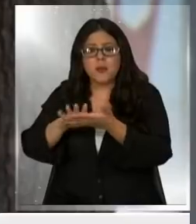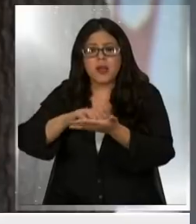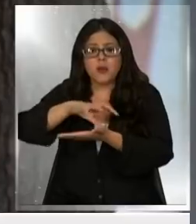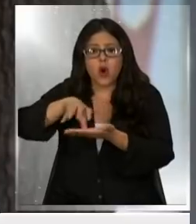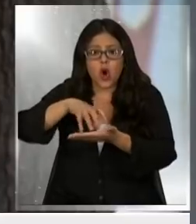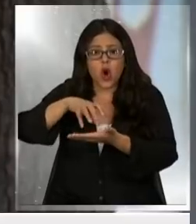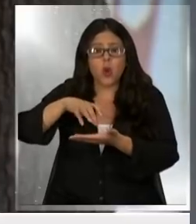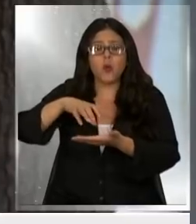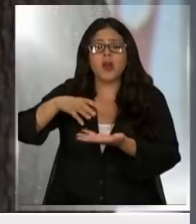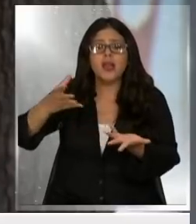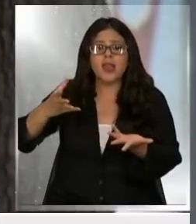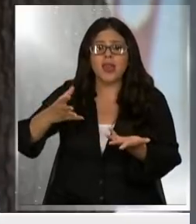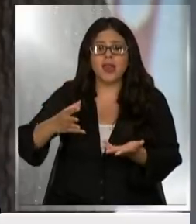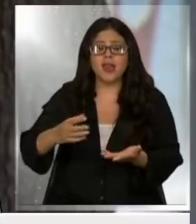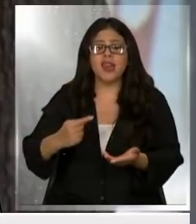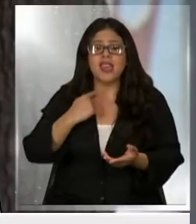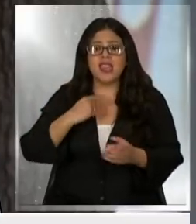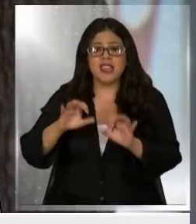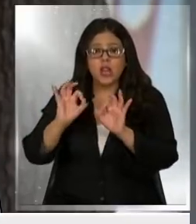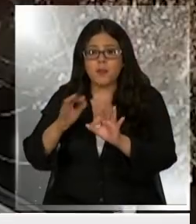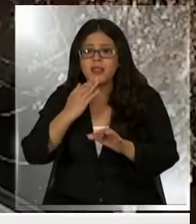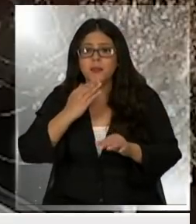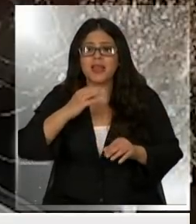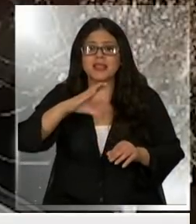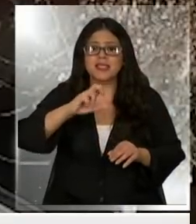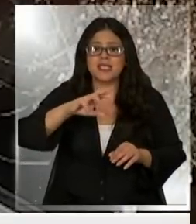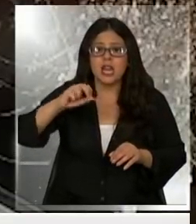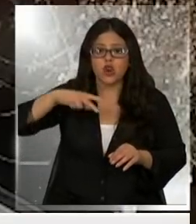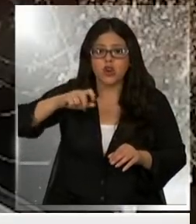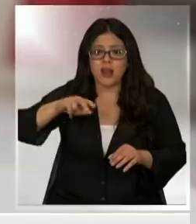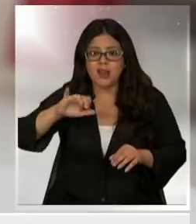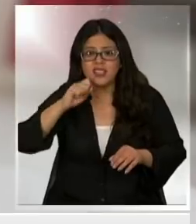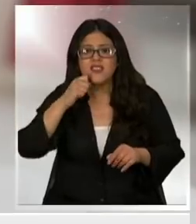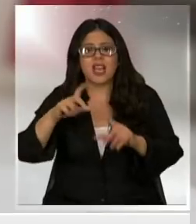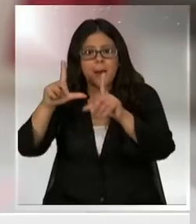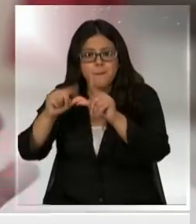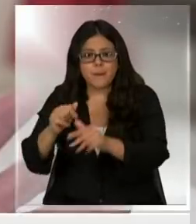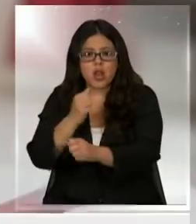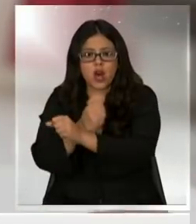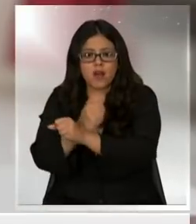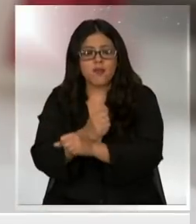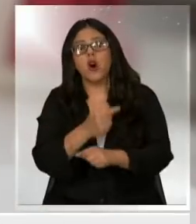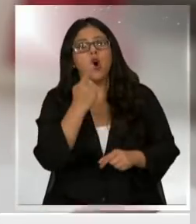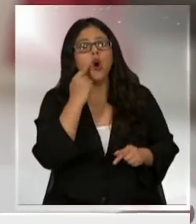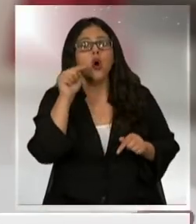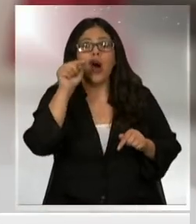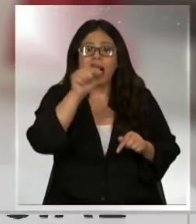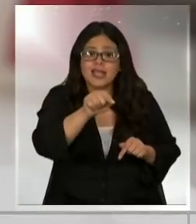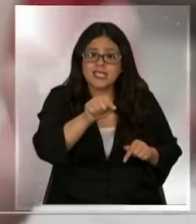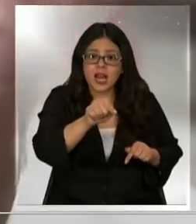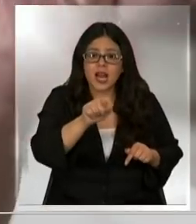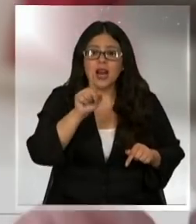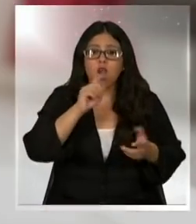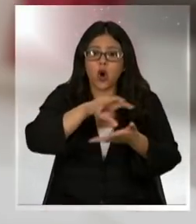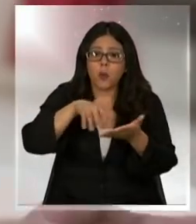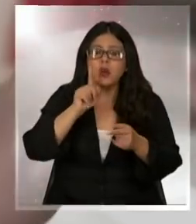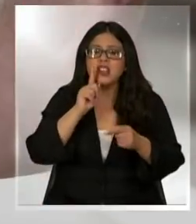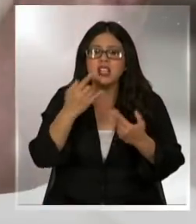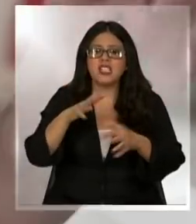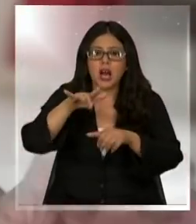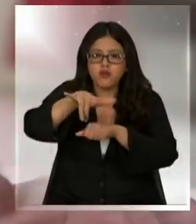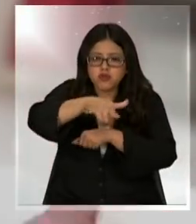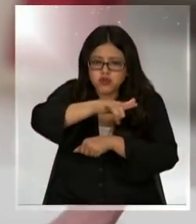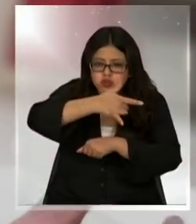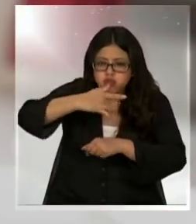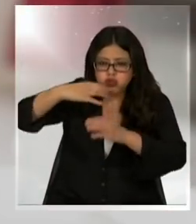Cerro Navia, que tienen mucha menor dotación de carabineros. Lisa y llanamente, allá tienen todos los recursos, tienen cámaras aéreas que